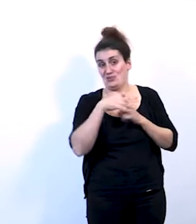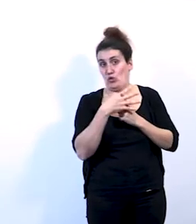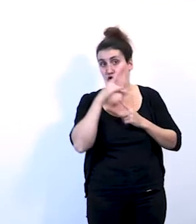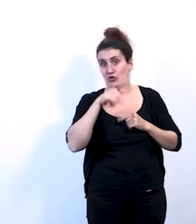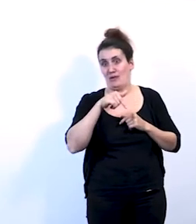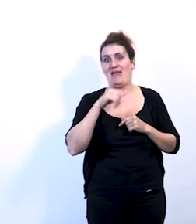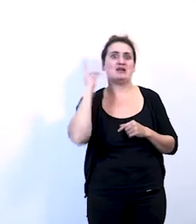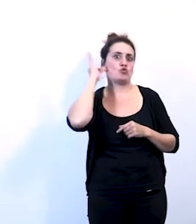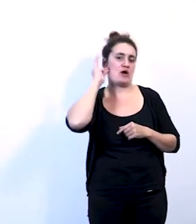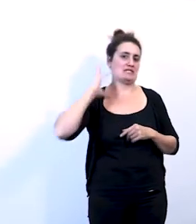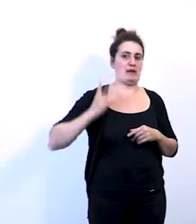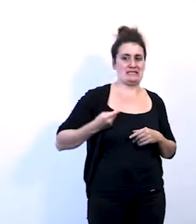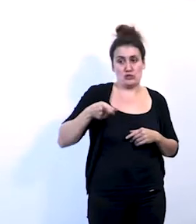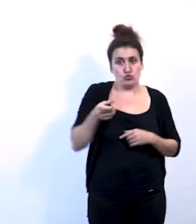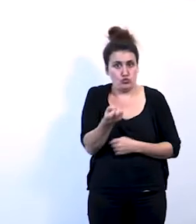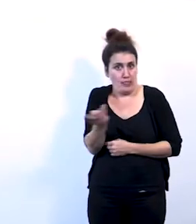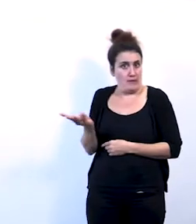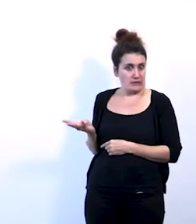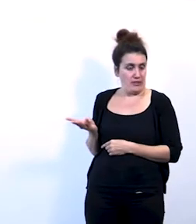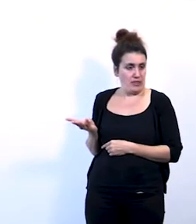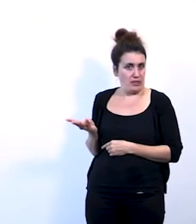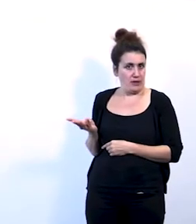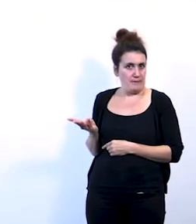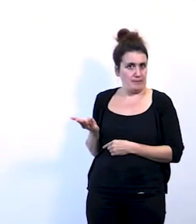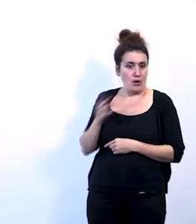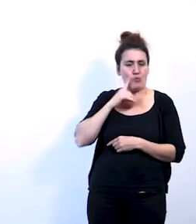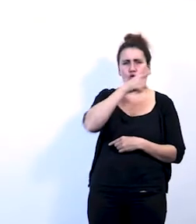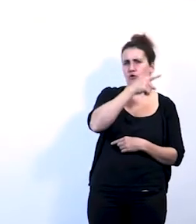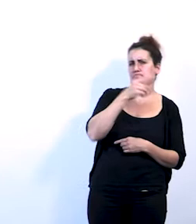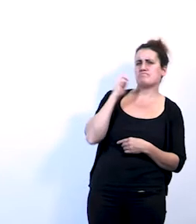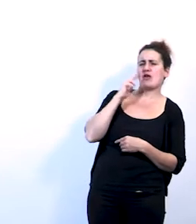mujeres palestinas con su diversidad, a perder el poder.